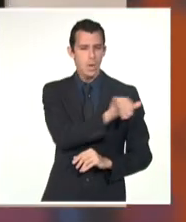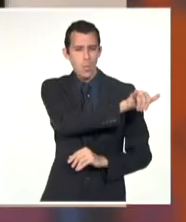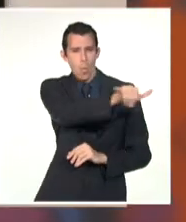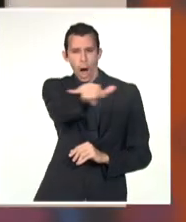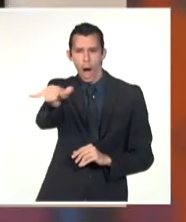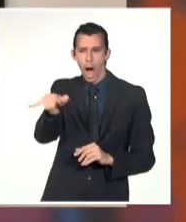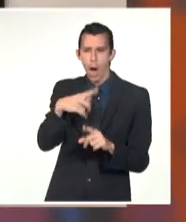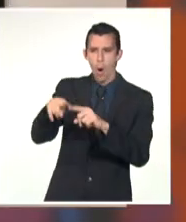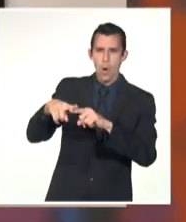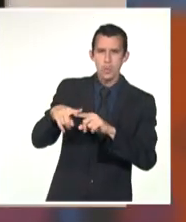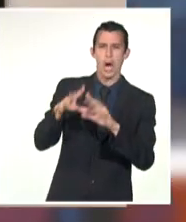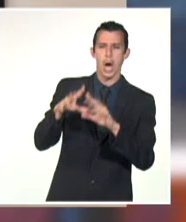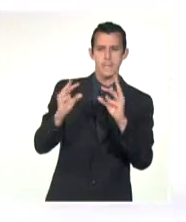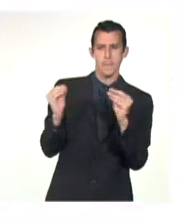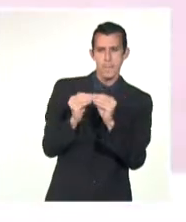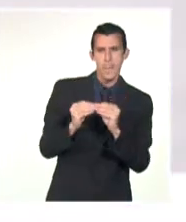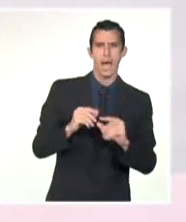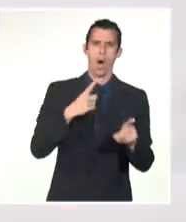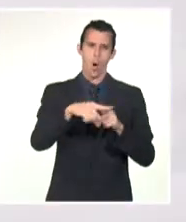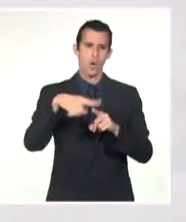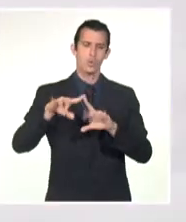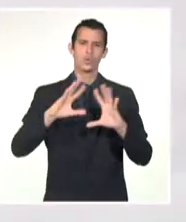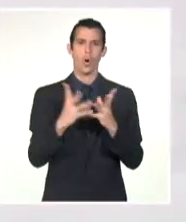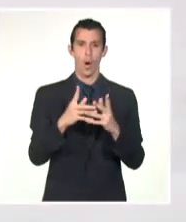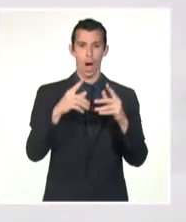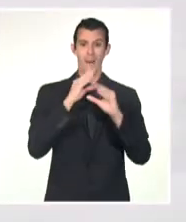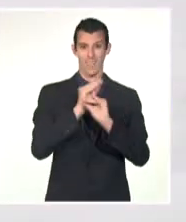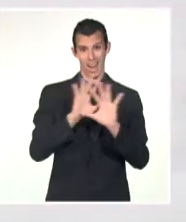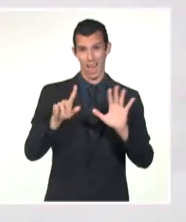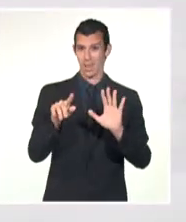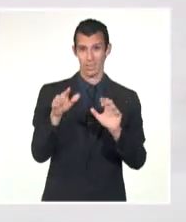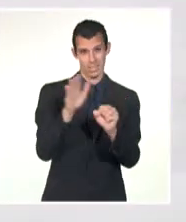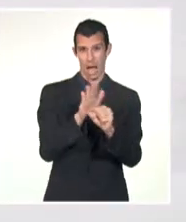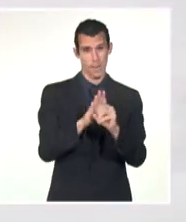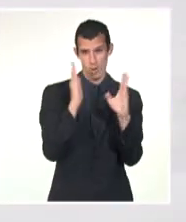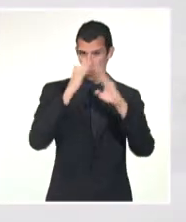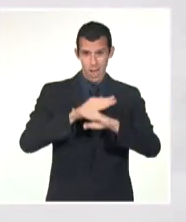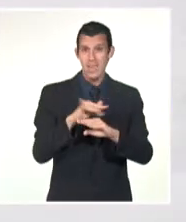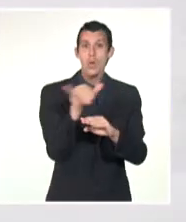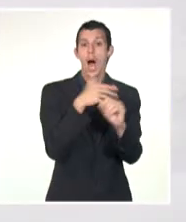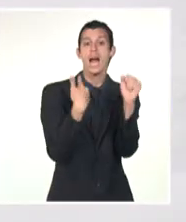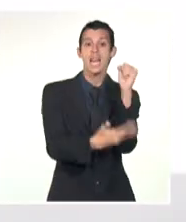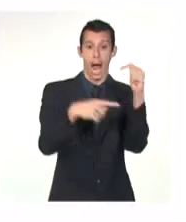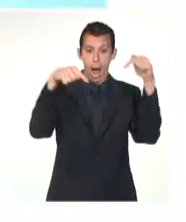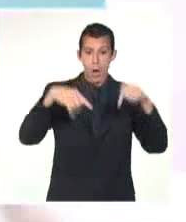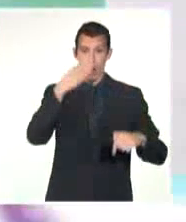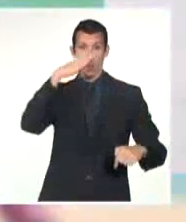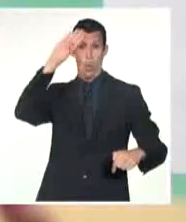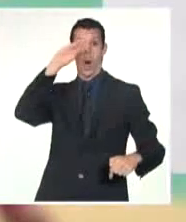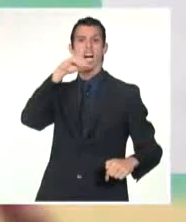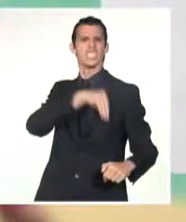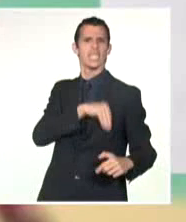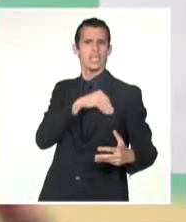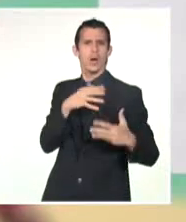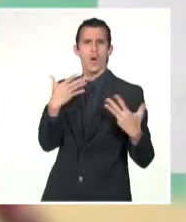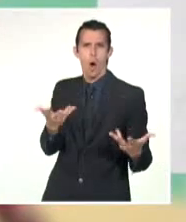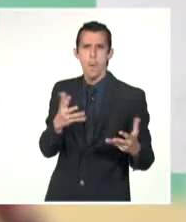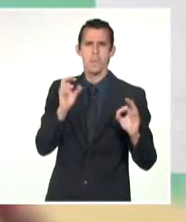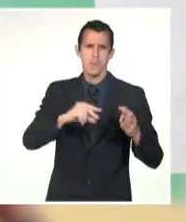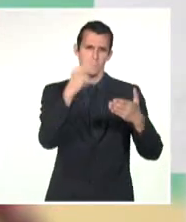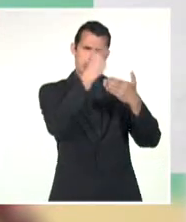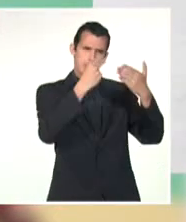Cuba, contemporánea, auténtica, en el reino de este mundo, la Galería de la Biblioteca Nacional José